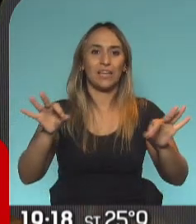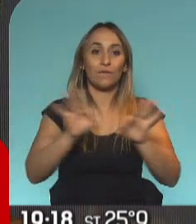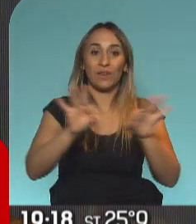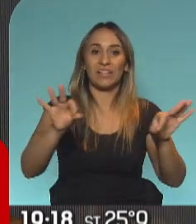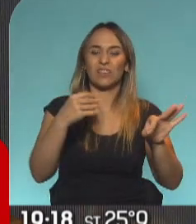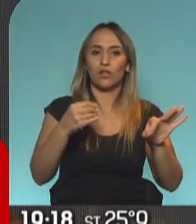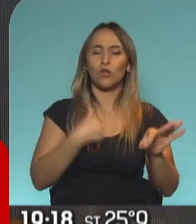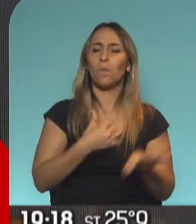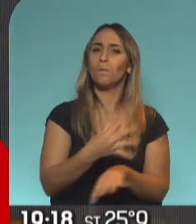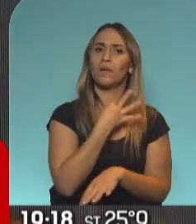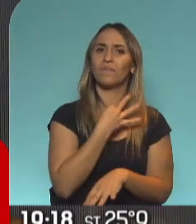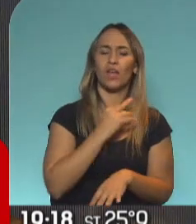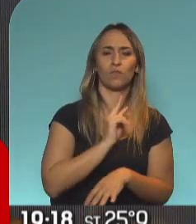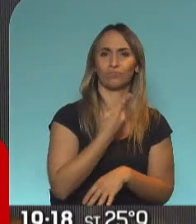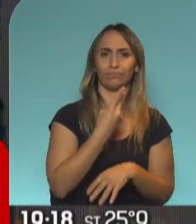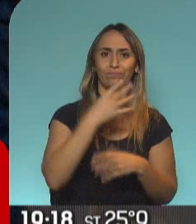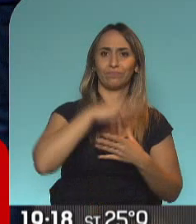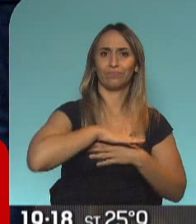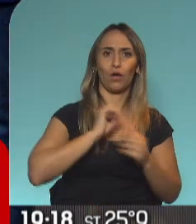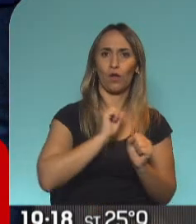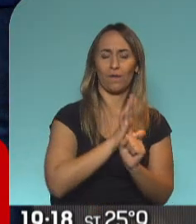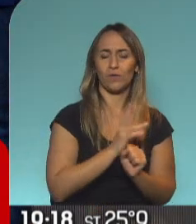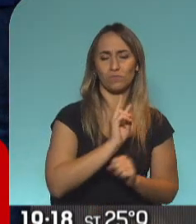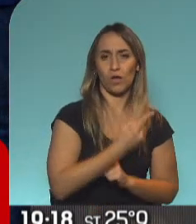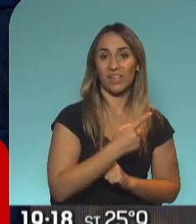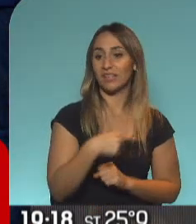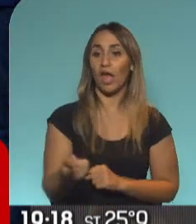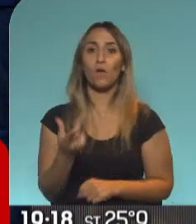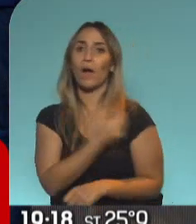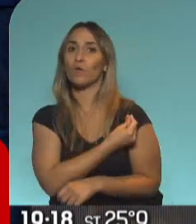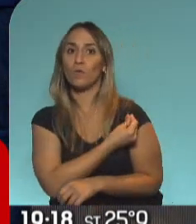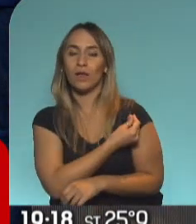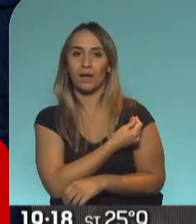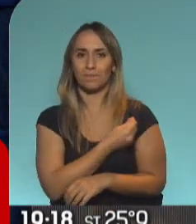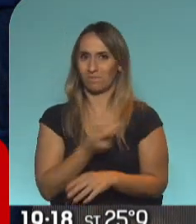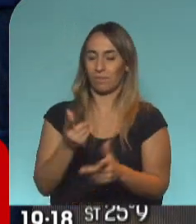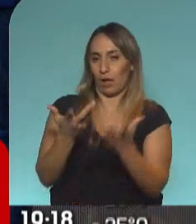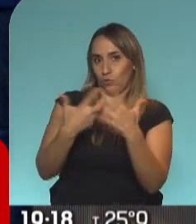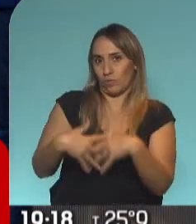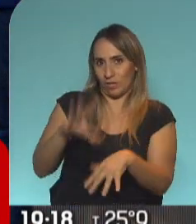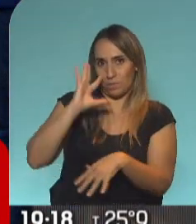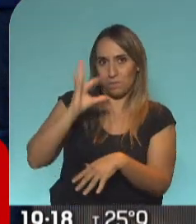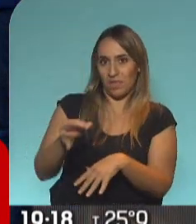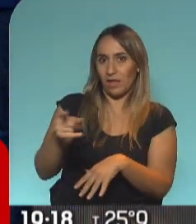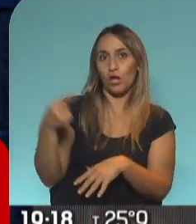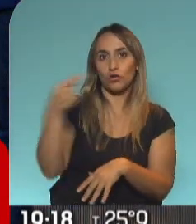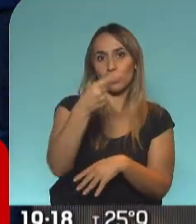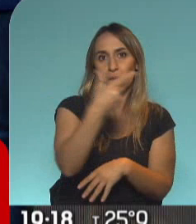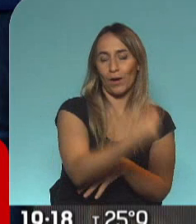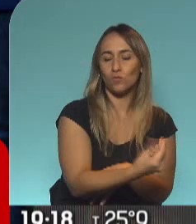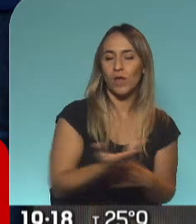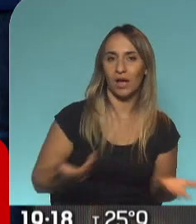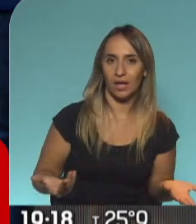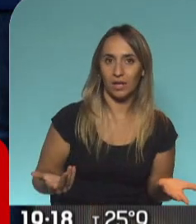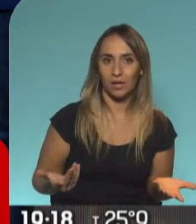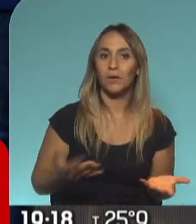era, prefiero morirme ahogada antes que ser vacunada, con lo cual parecía que Sarlo estaba contra la vacuna, cuando en realidad supuestamente